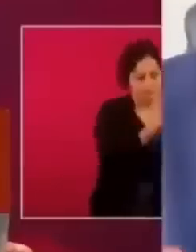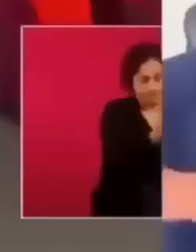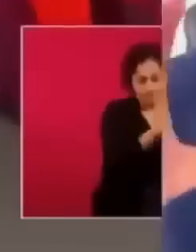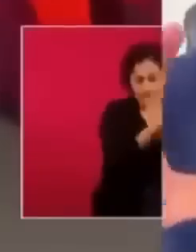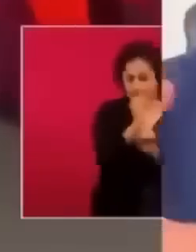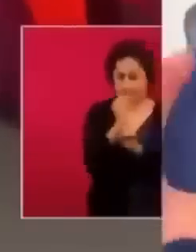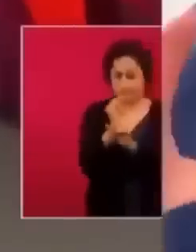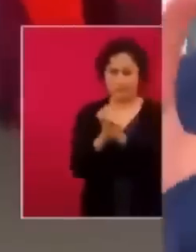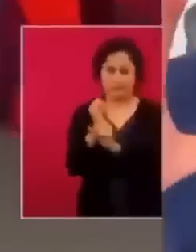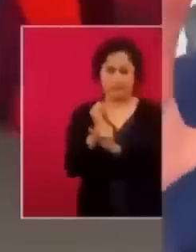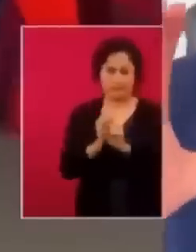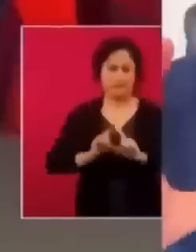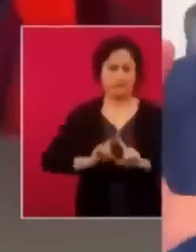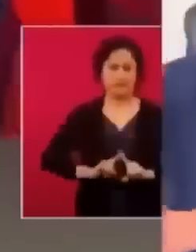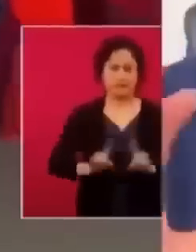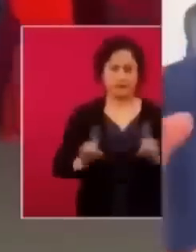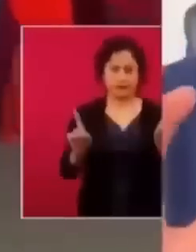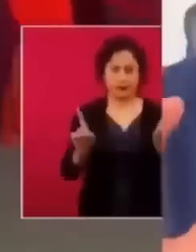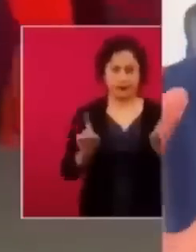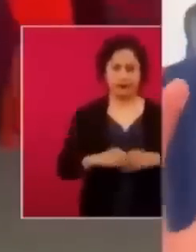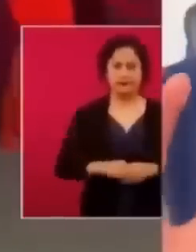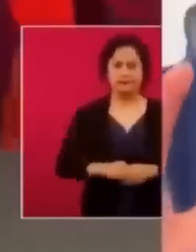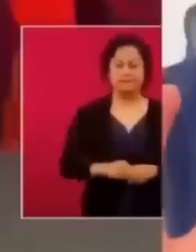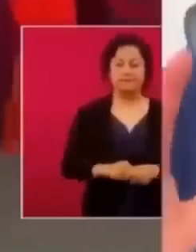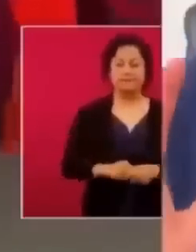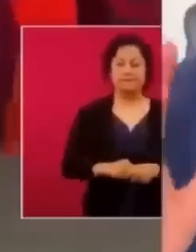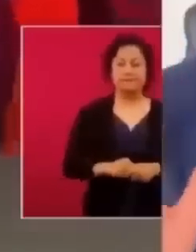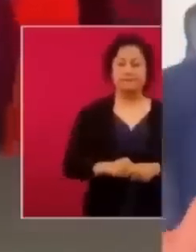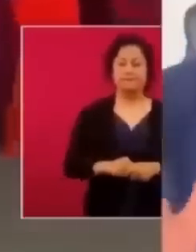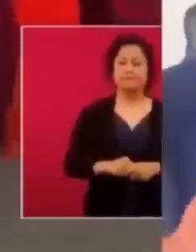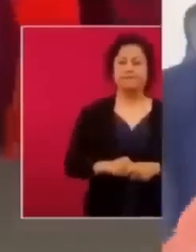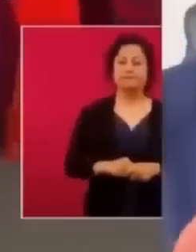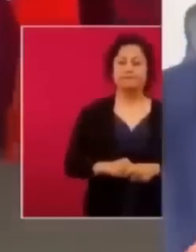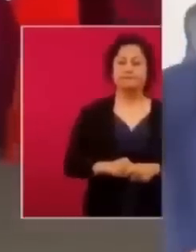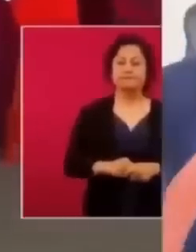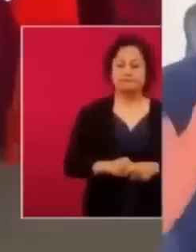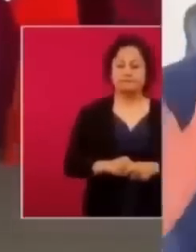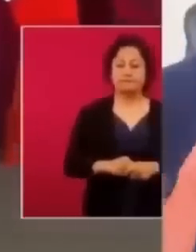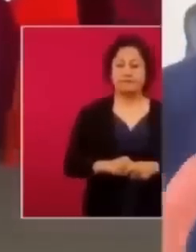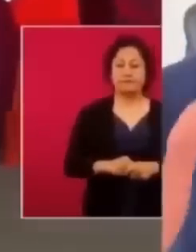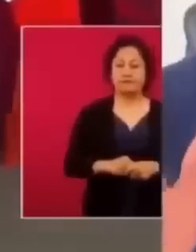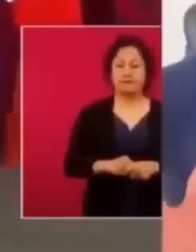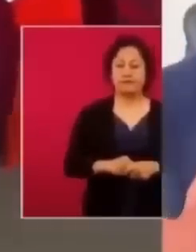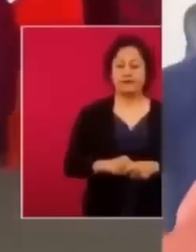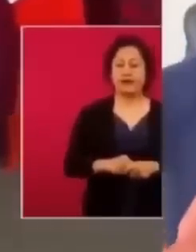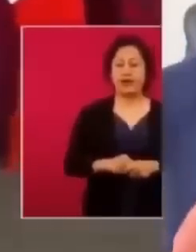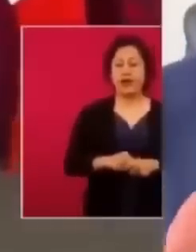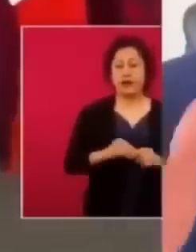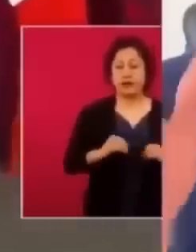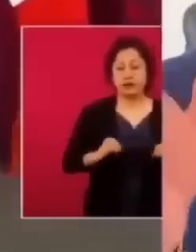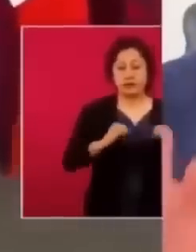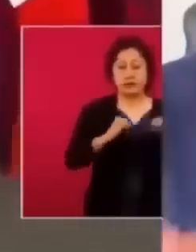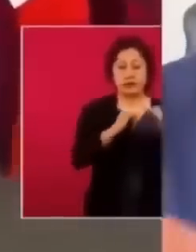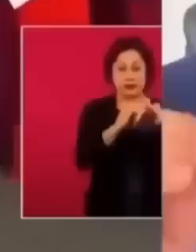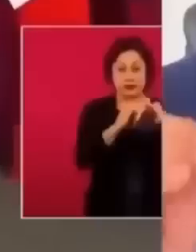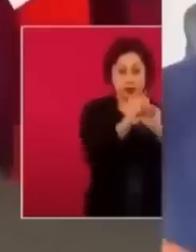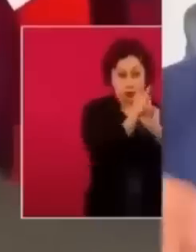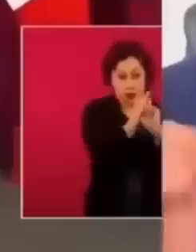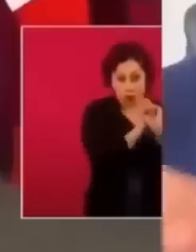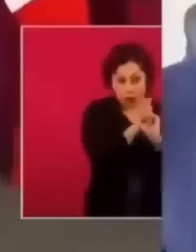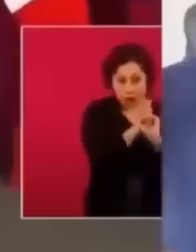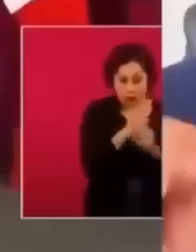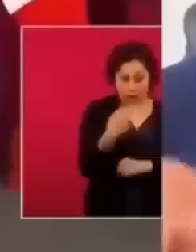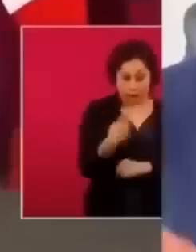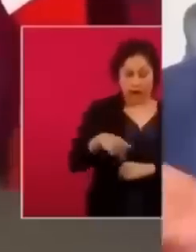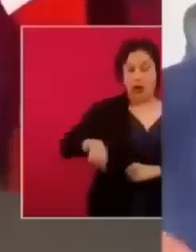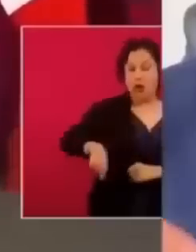social. Sin embargo, agárrate, porque el presidente Andrés Manuel López Obrador barrió el piso con este